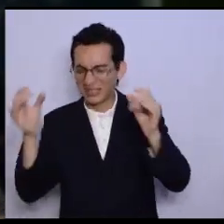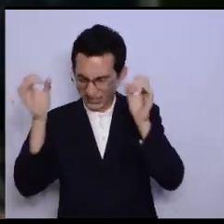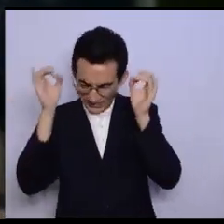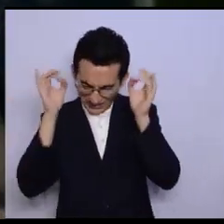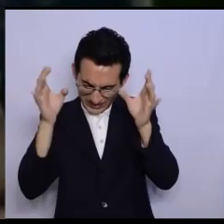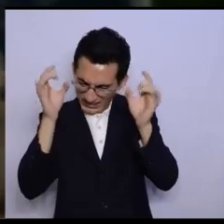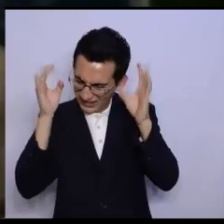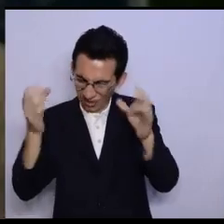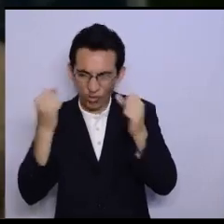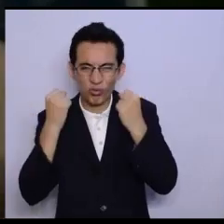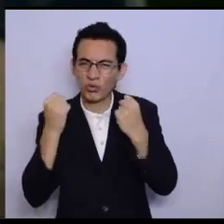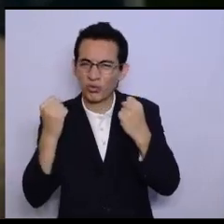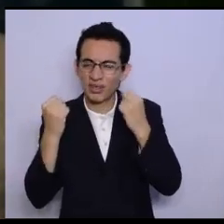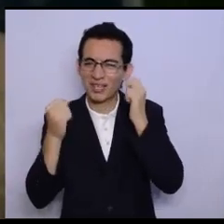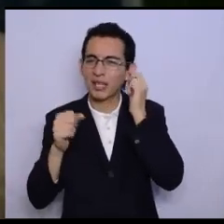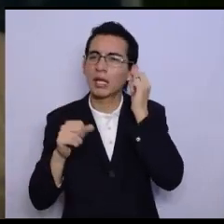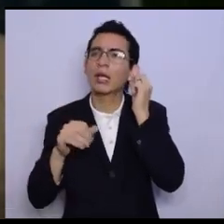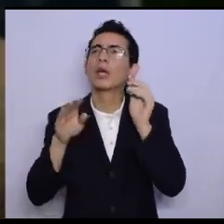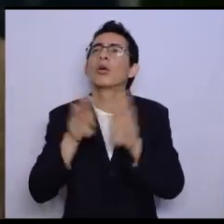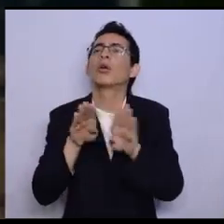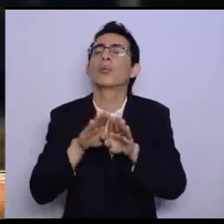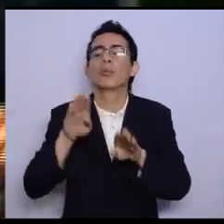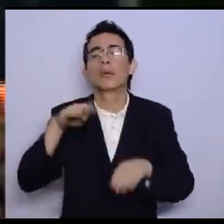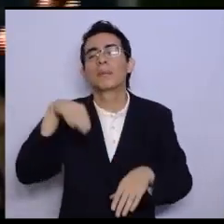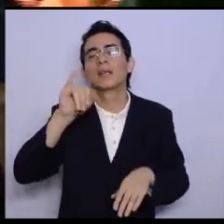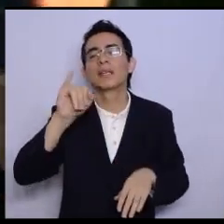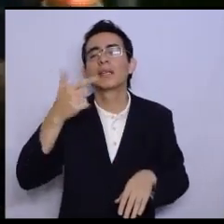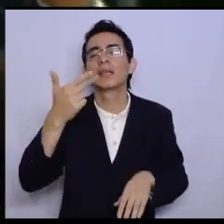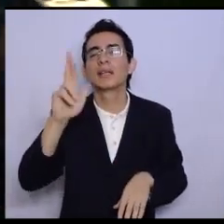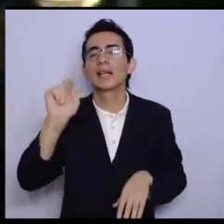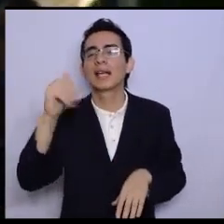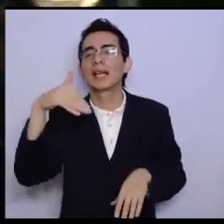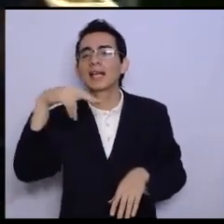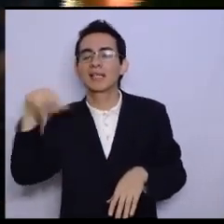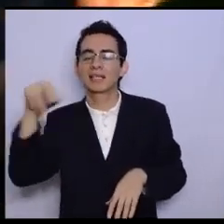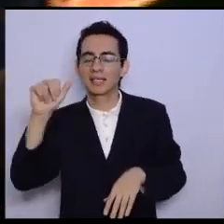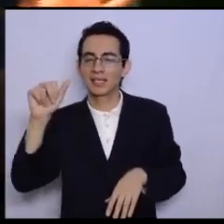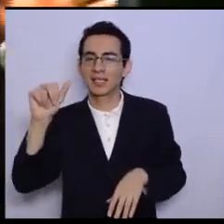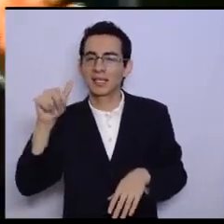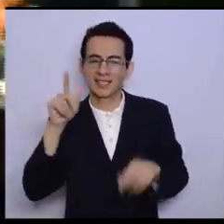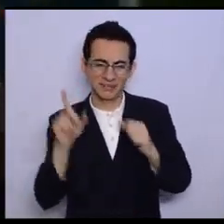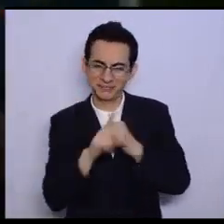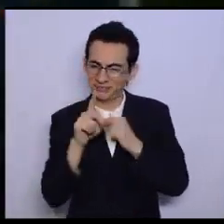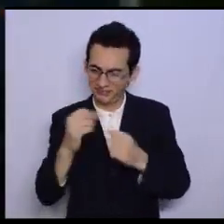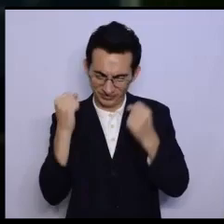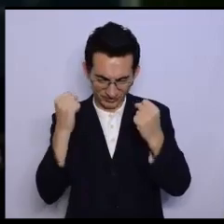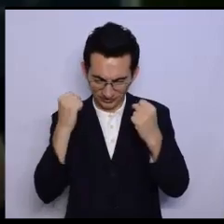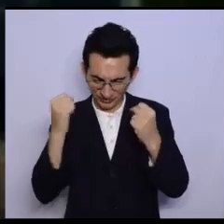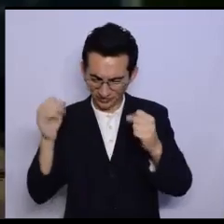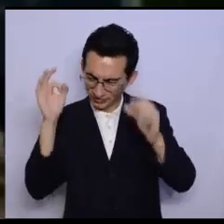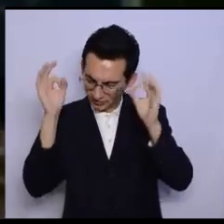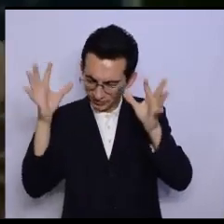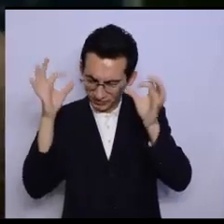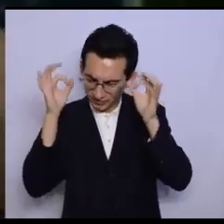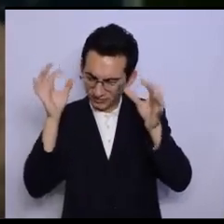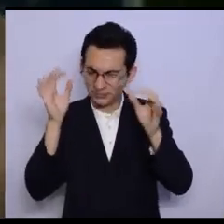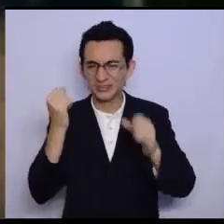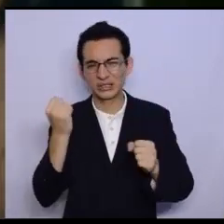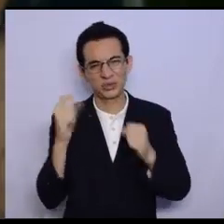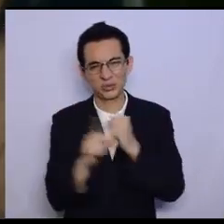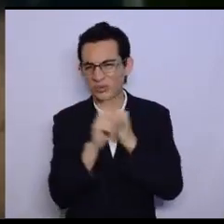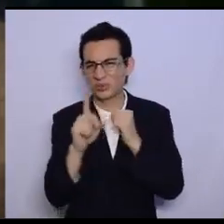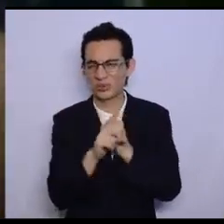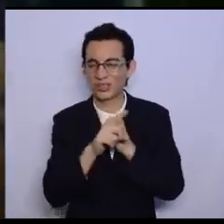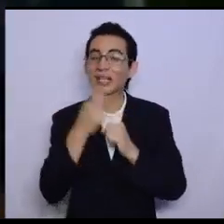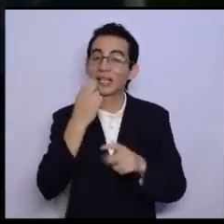en sus escritos Tertuliano y Jerónimo, de los primeros cristianos de la 2, 3, 4 generación